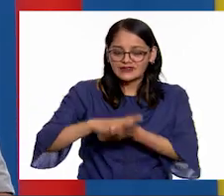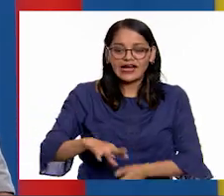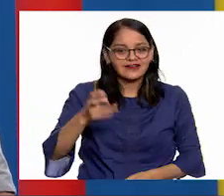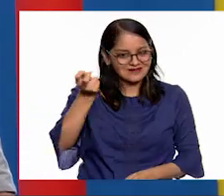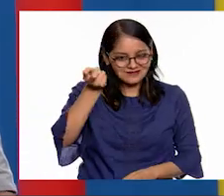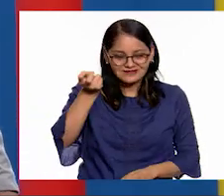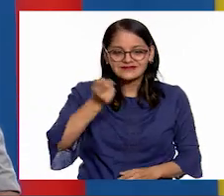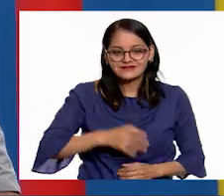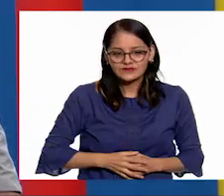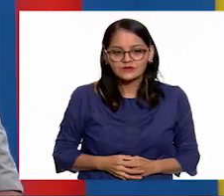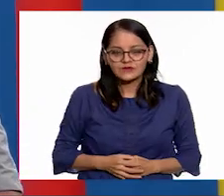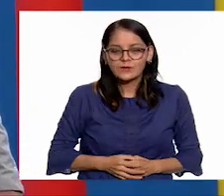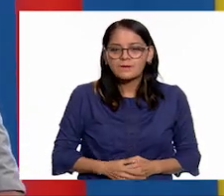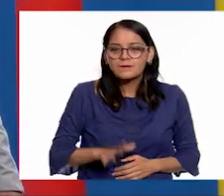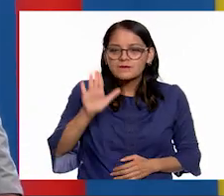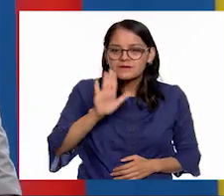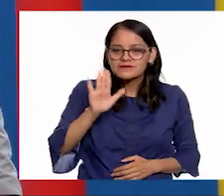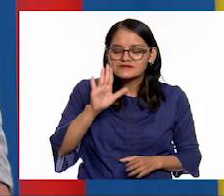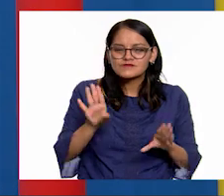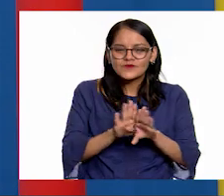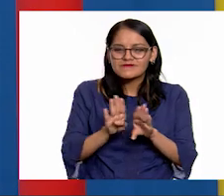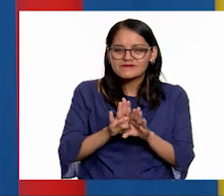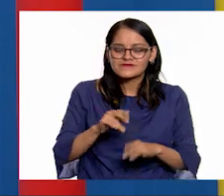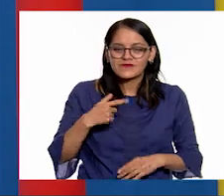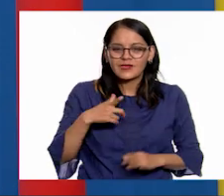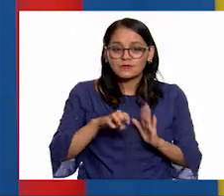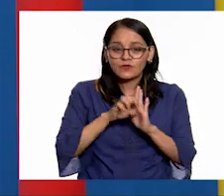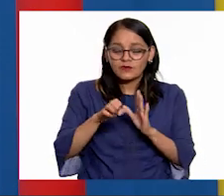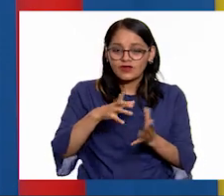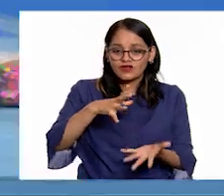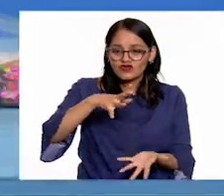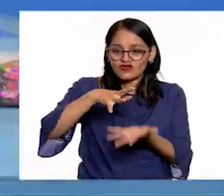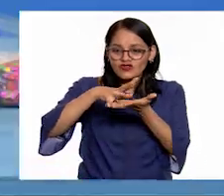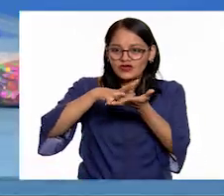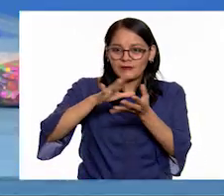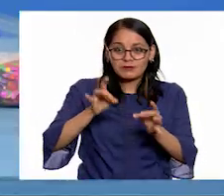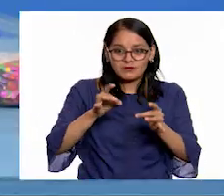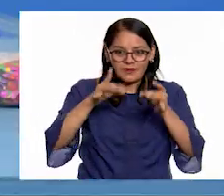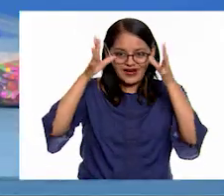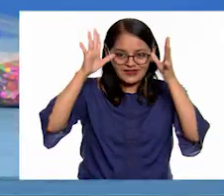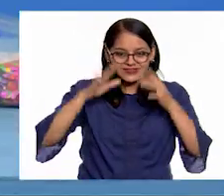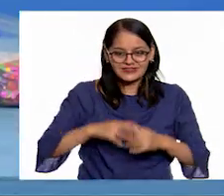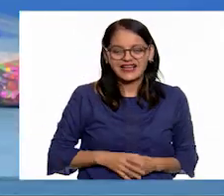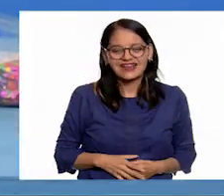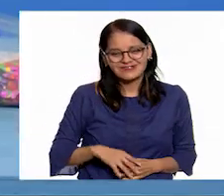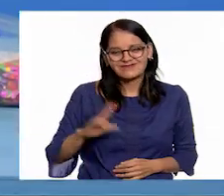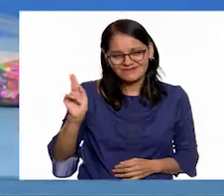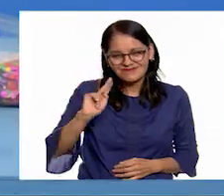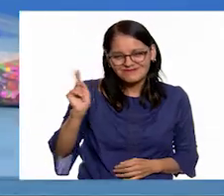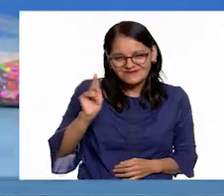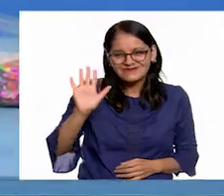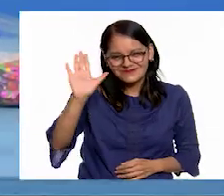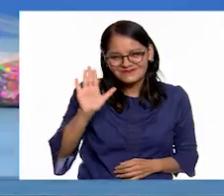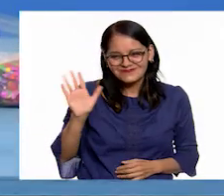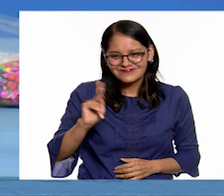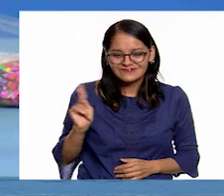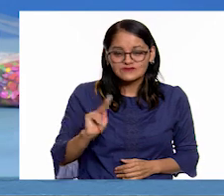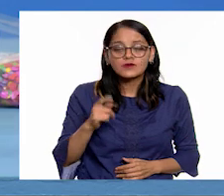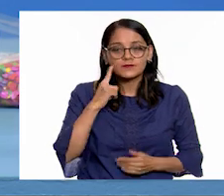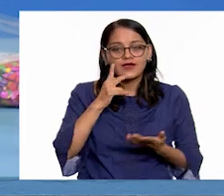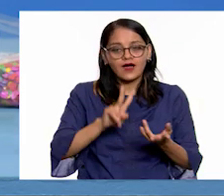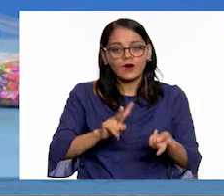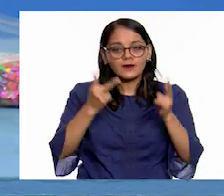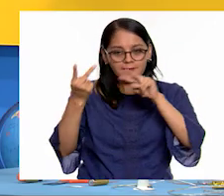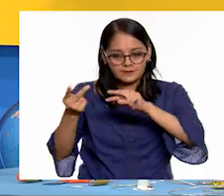es. Es como, no sé, como si se levantaran mágicamente, ¿no? Algo así, Wow. algo así. Ahora vamos a hacer